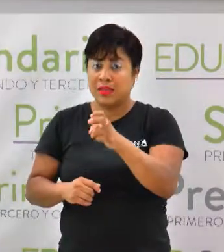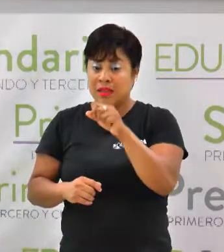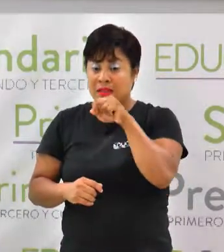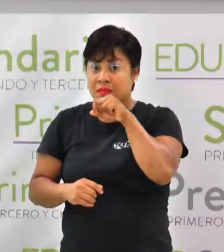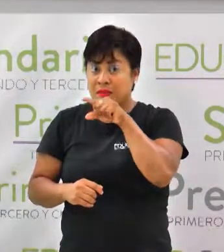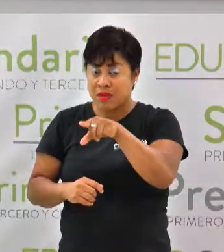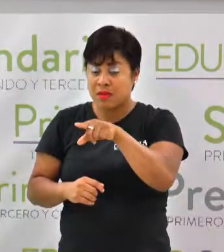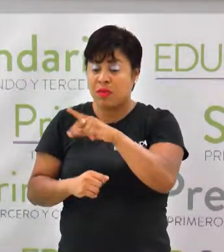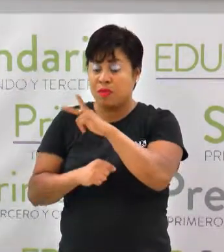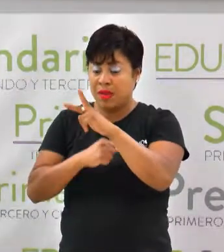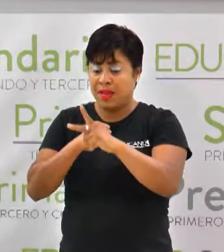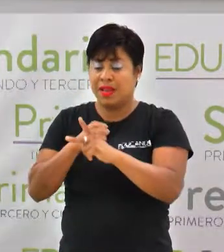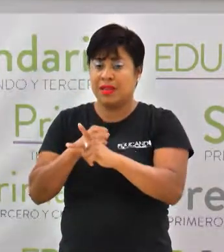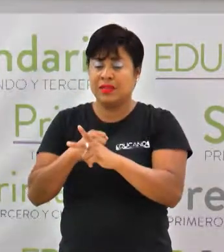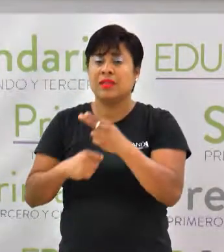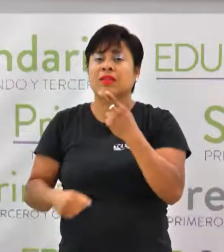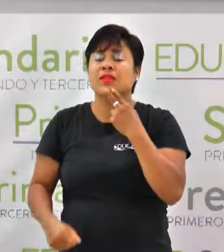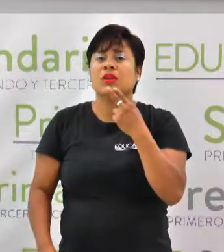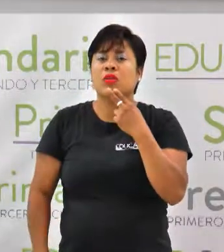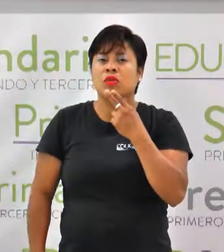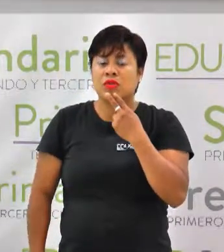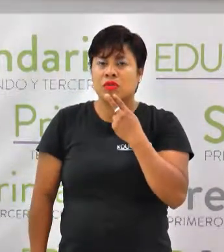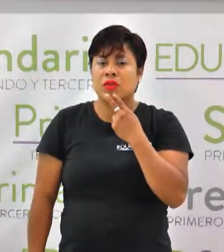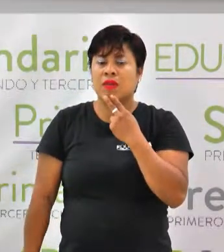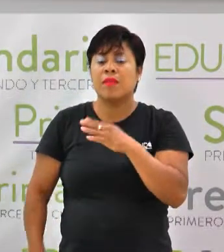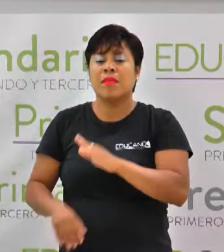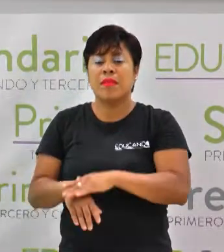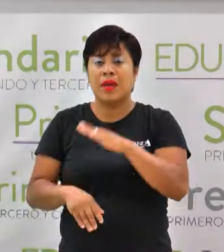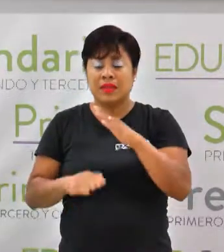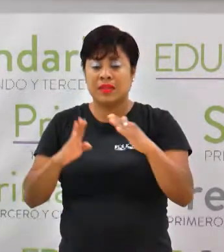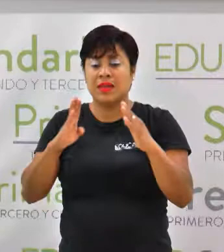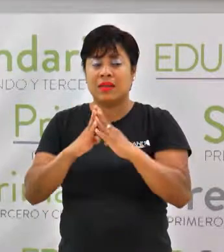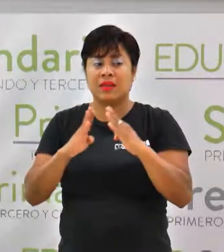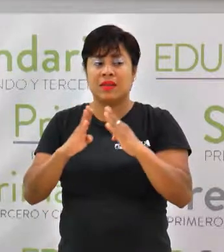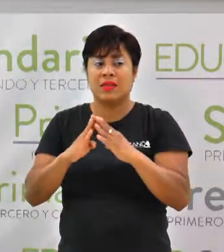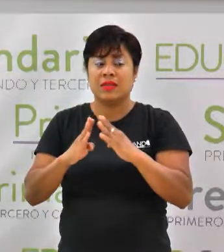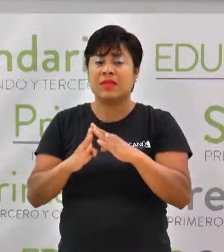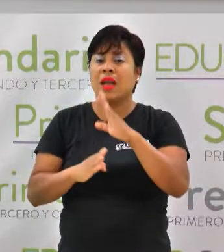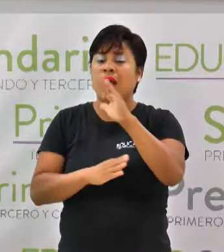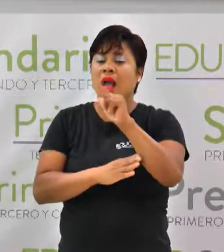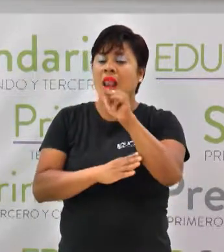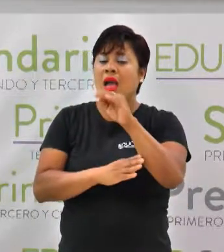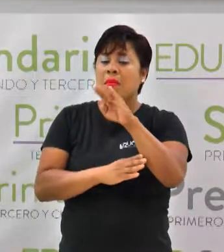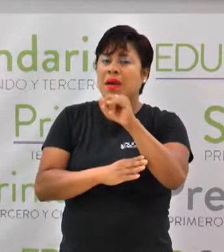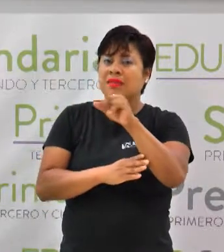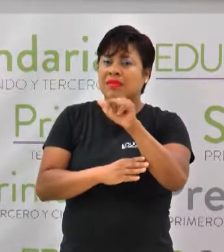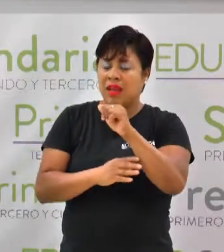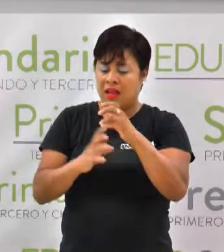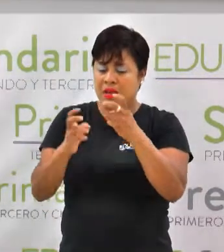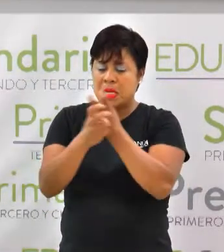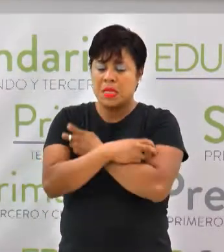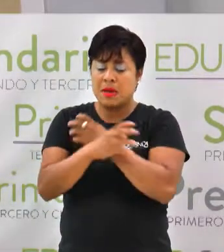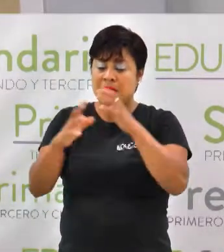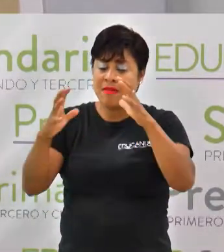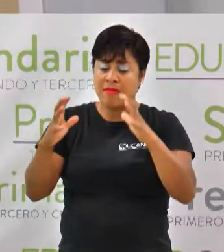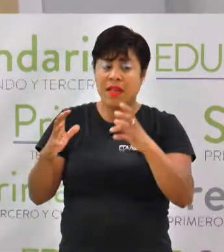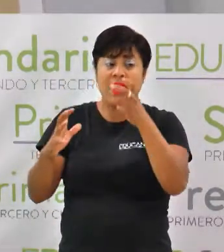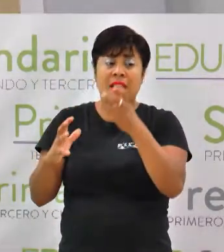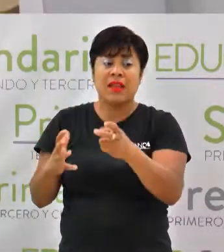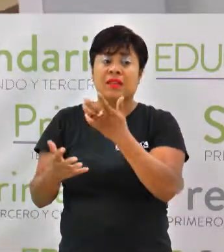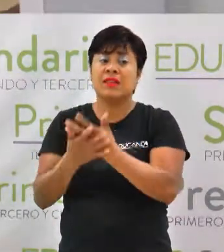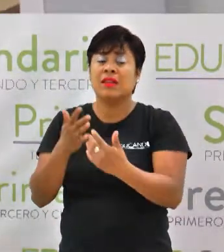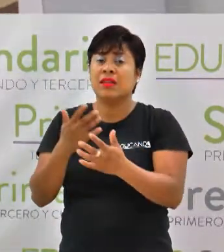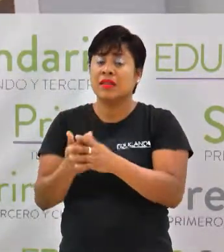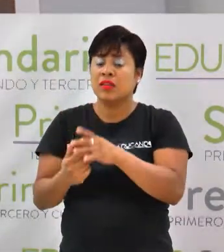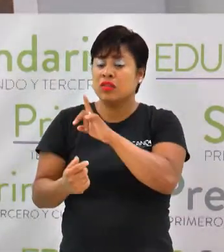ese mismo país se usan más las casas calabaza. Estas